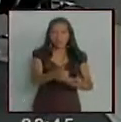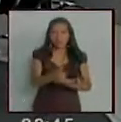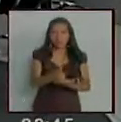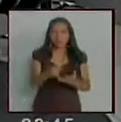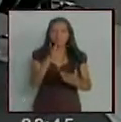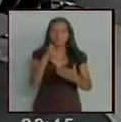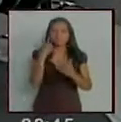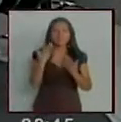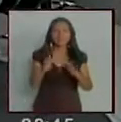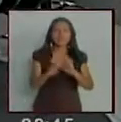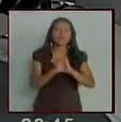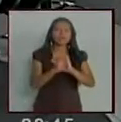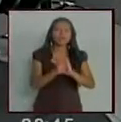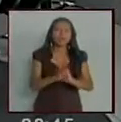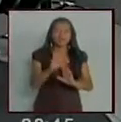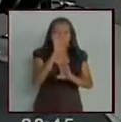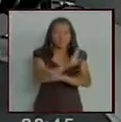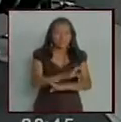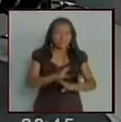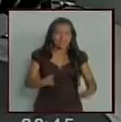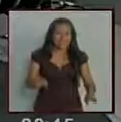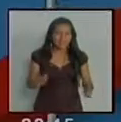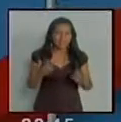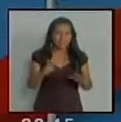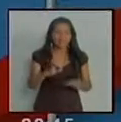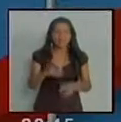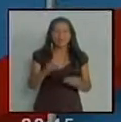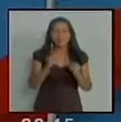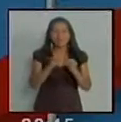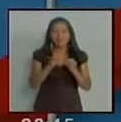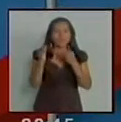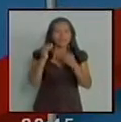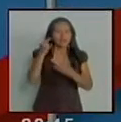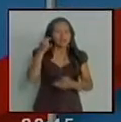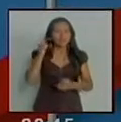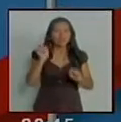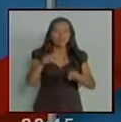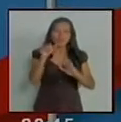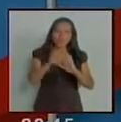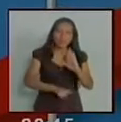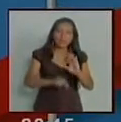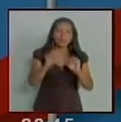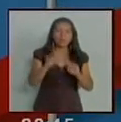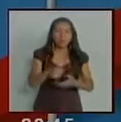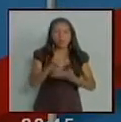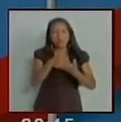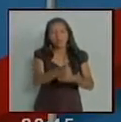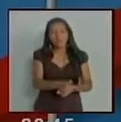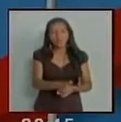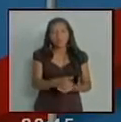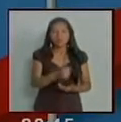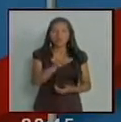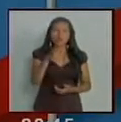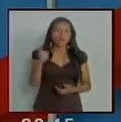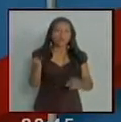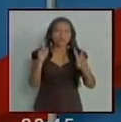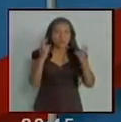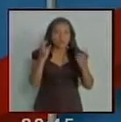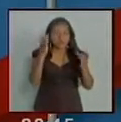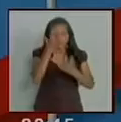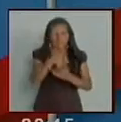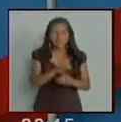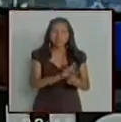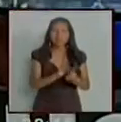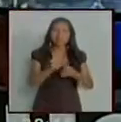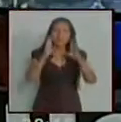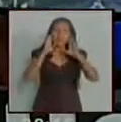por una ocupación de la caja timpánica en niños, una otitis media serosa, se puede operar, se hace tratamientos, si es una disgenesia, hay que tener